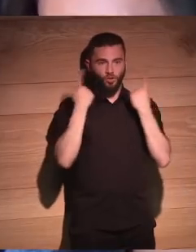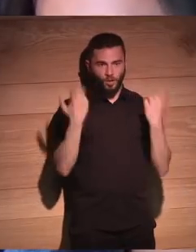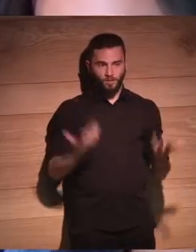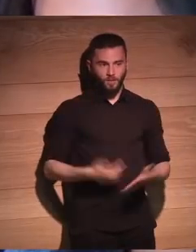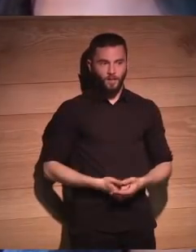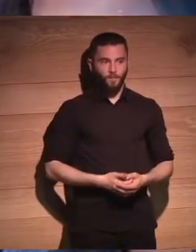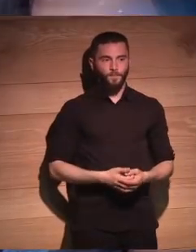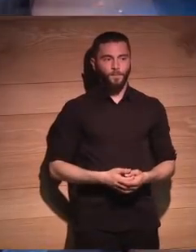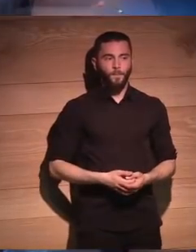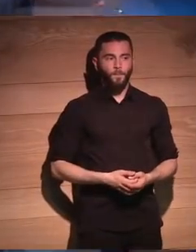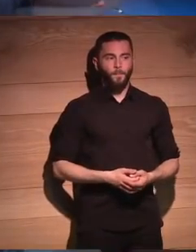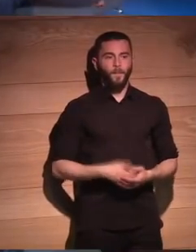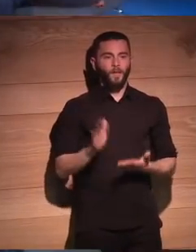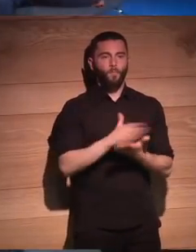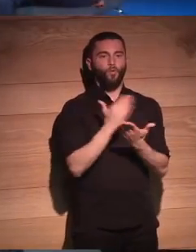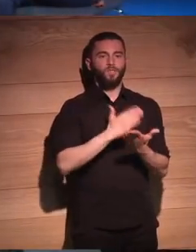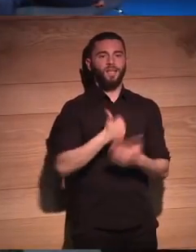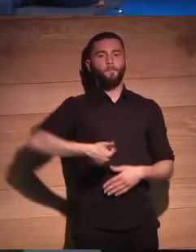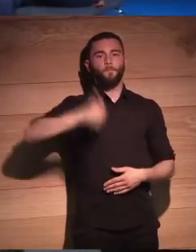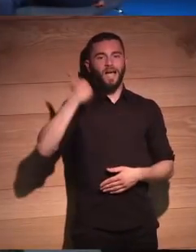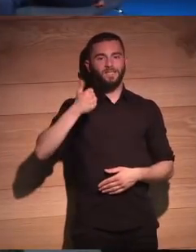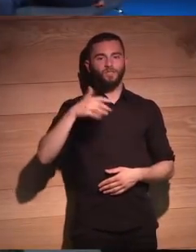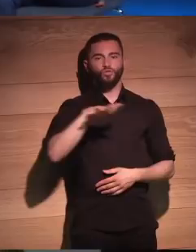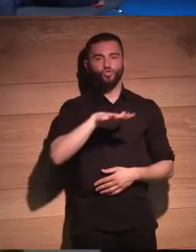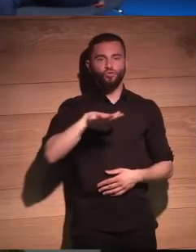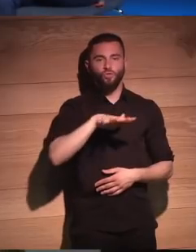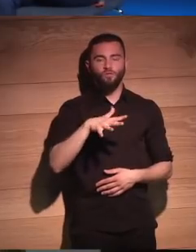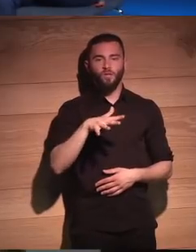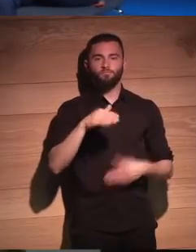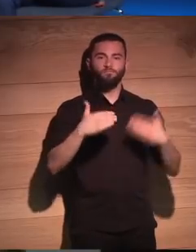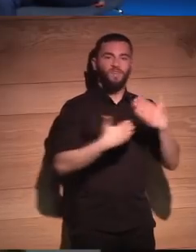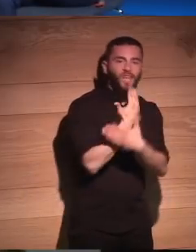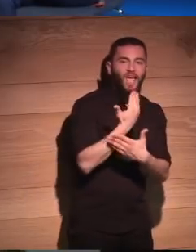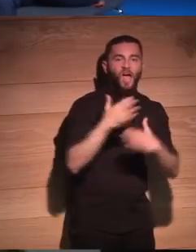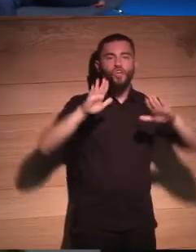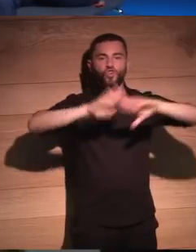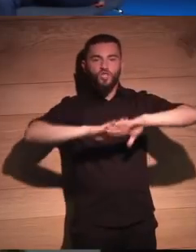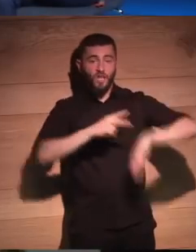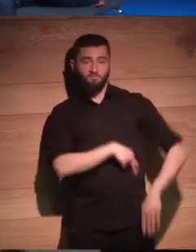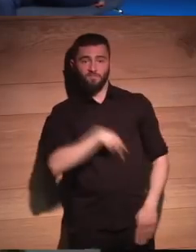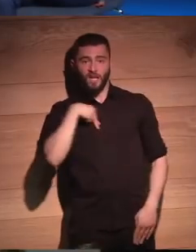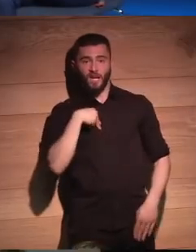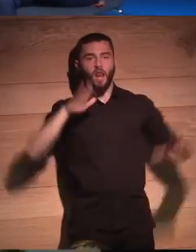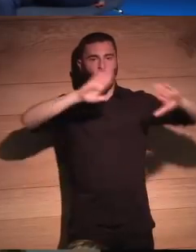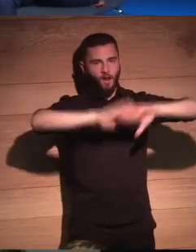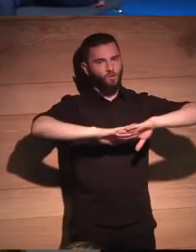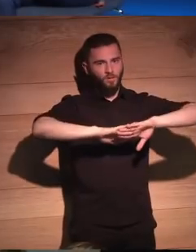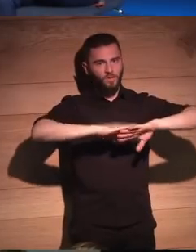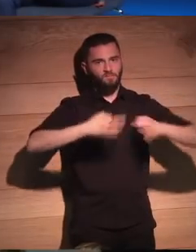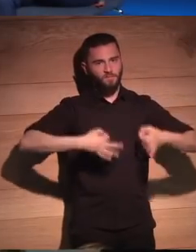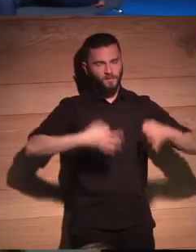dónde hay más poesía? ¿En el día o en la noche? En el general en la personaje. noche. En la noche. En la noche siempre,